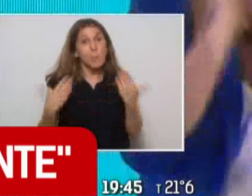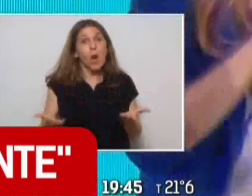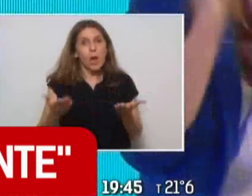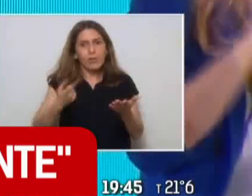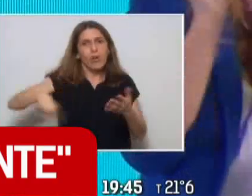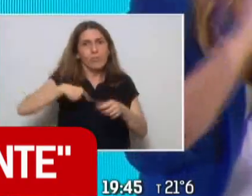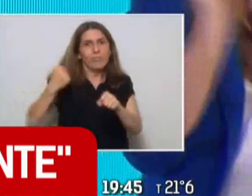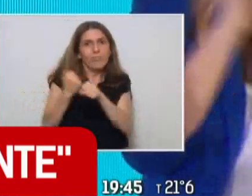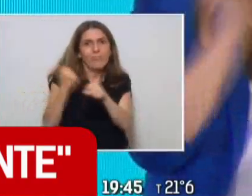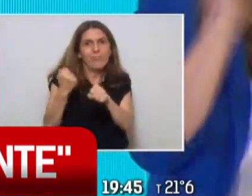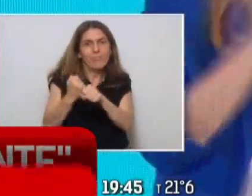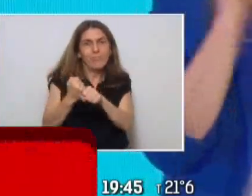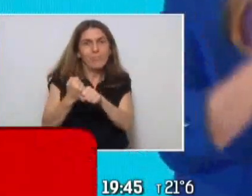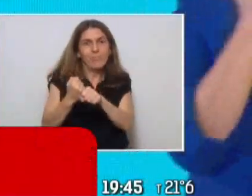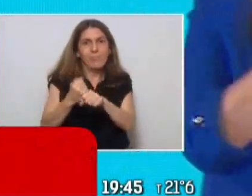trabajamos.